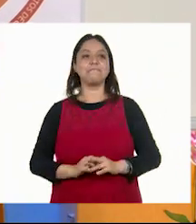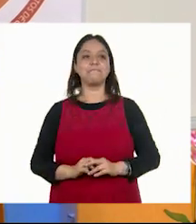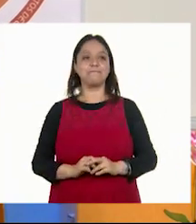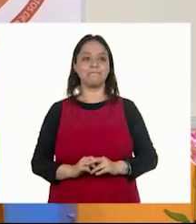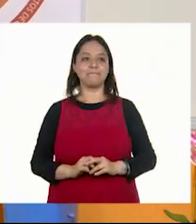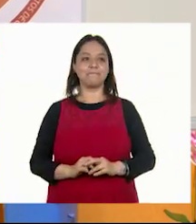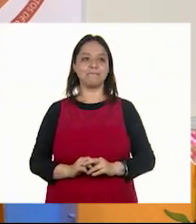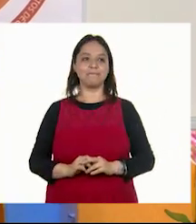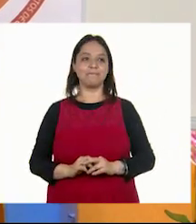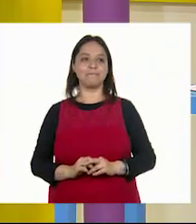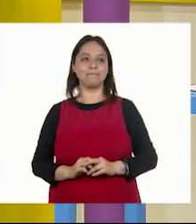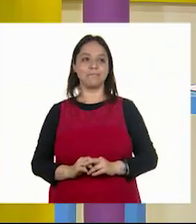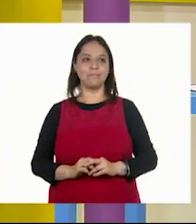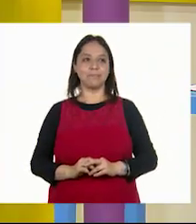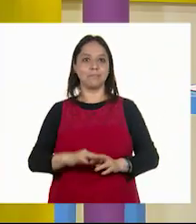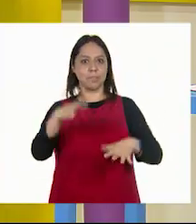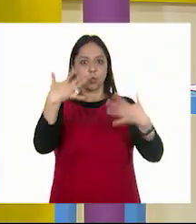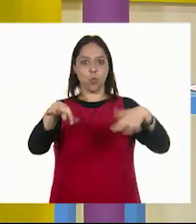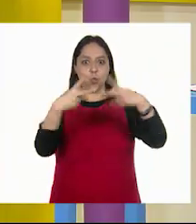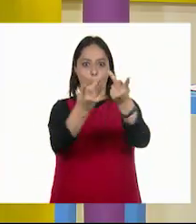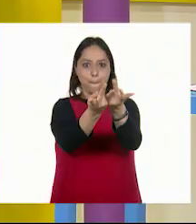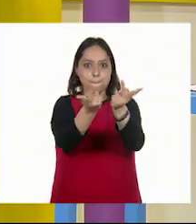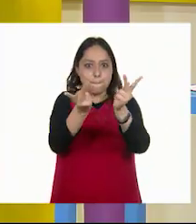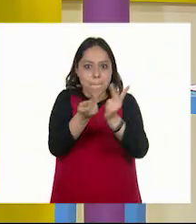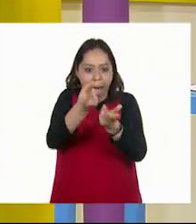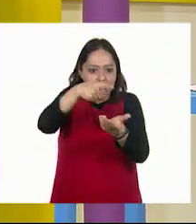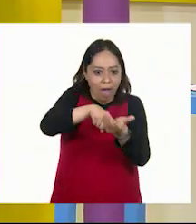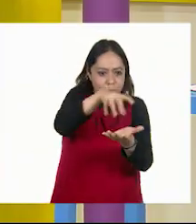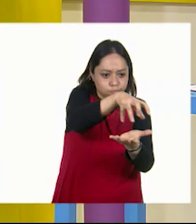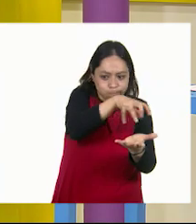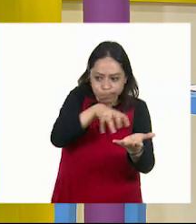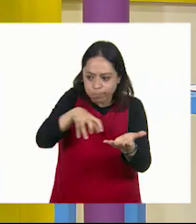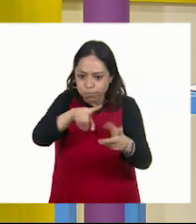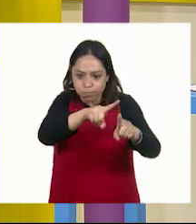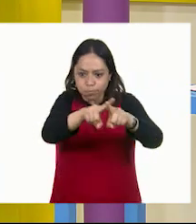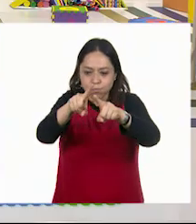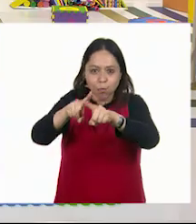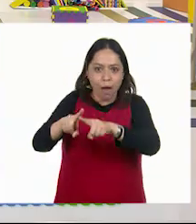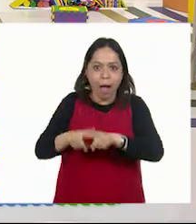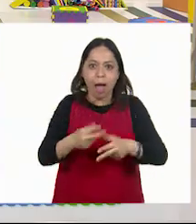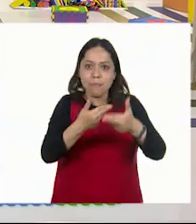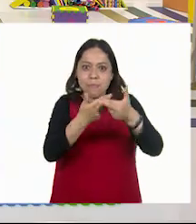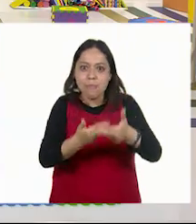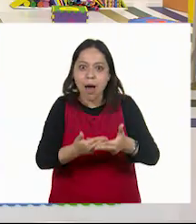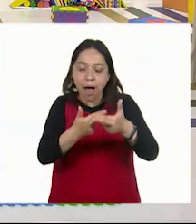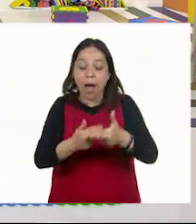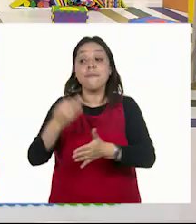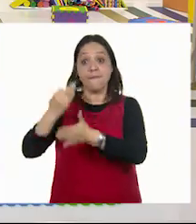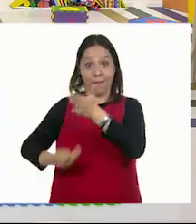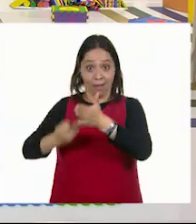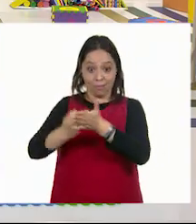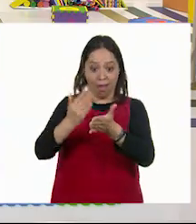Ahí vamos con un platote muy grande y lleno de alimentos. ¡Ay, qué todavía tenemos más por clasificar.